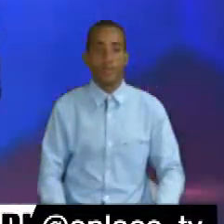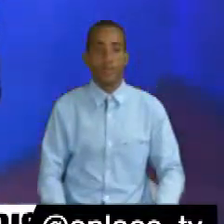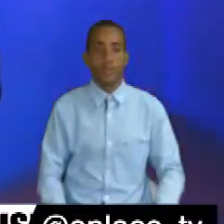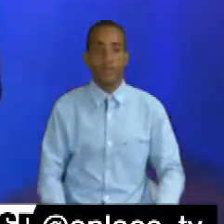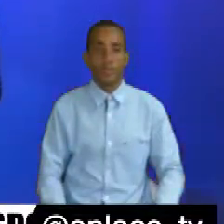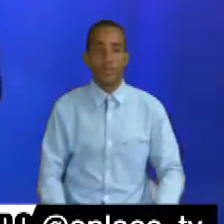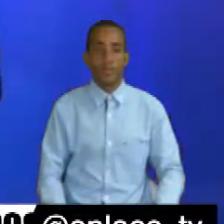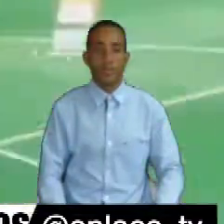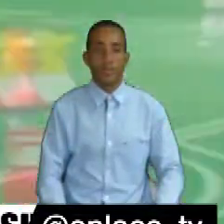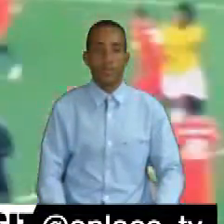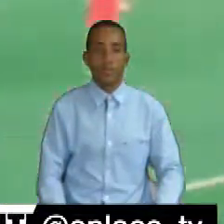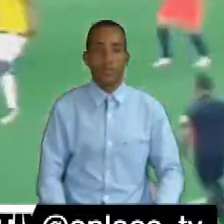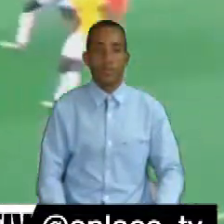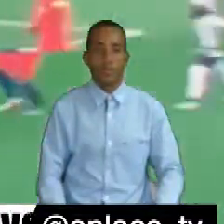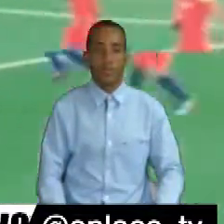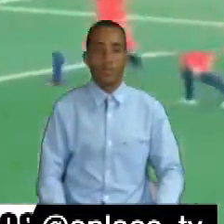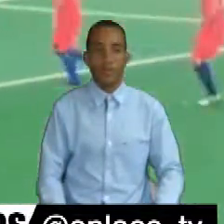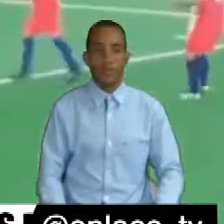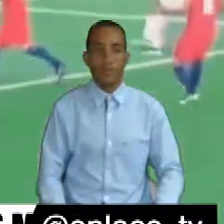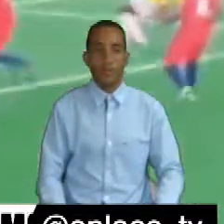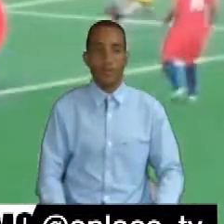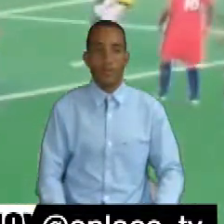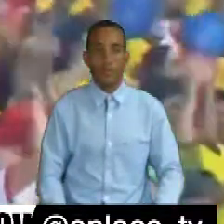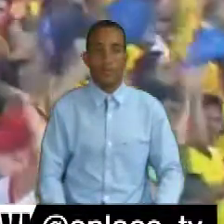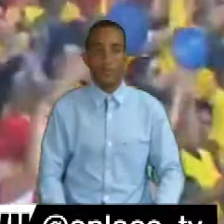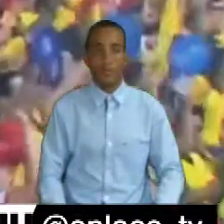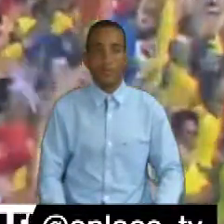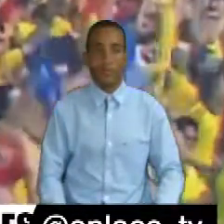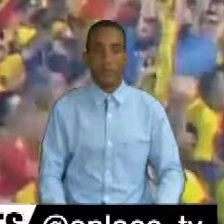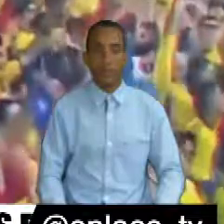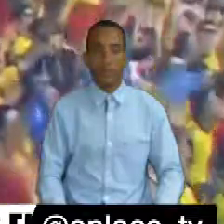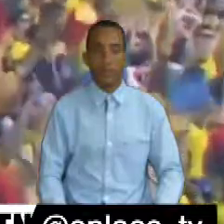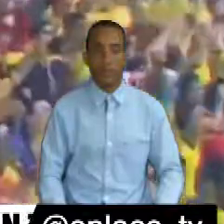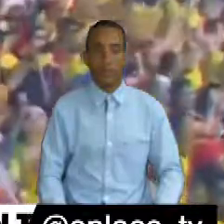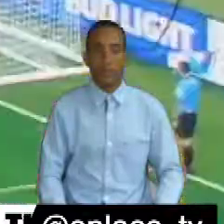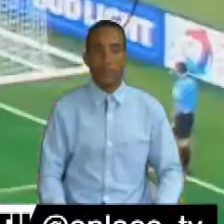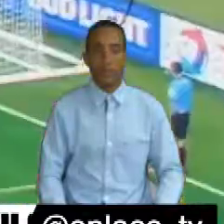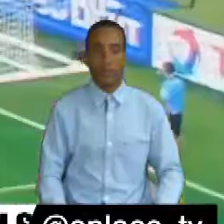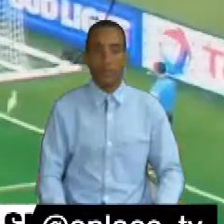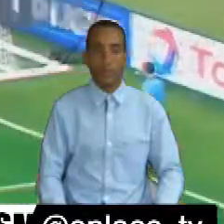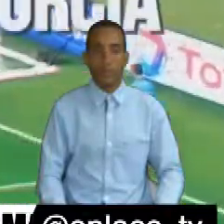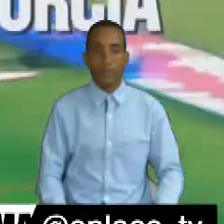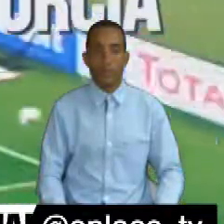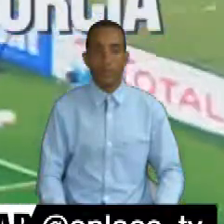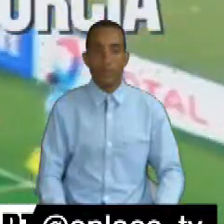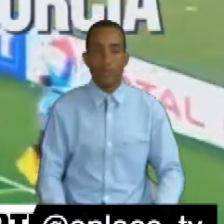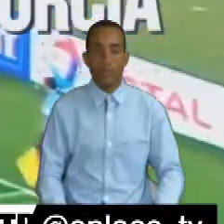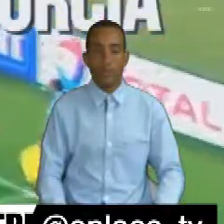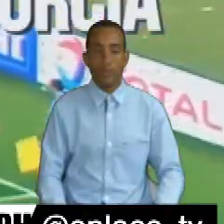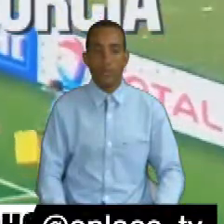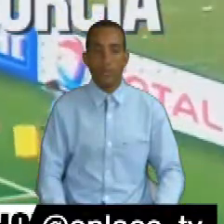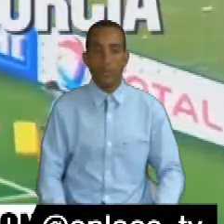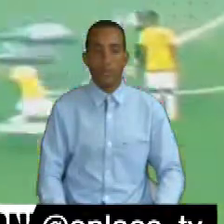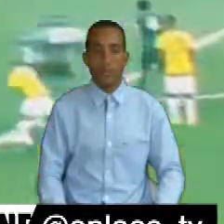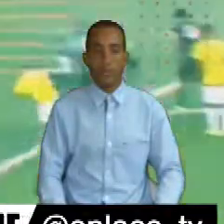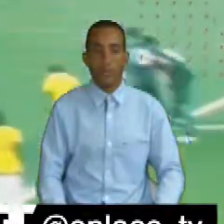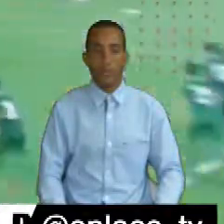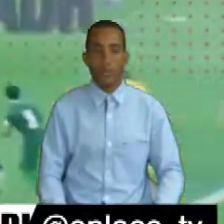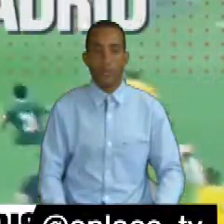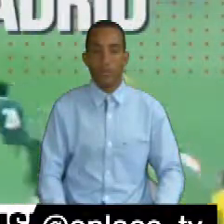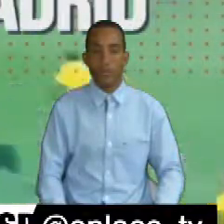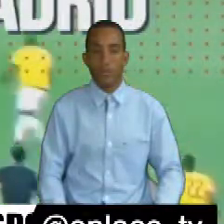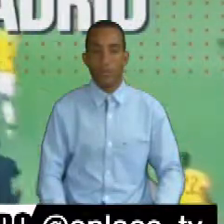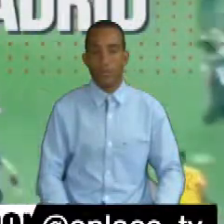deporte y pelota quieta. Al lado de la Selección Colombia en los partidos amistosos. Frente a España el 7 de junio en Murcia y